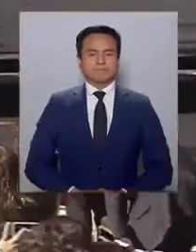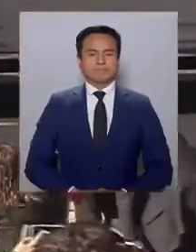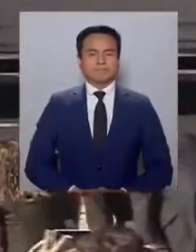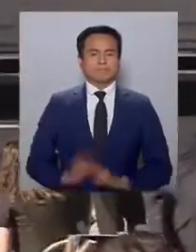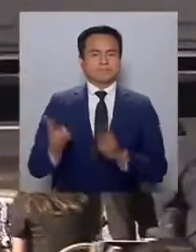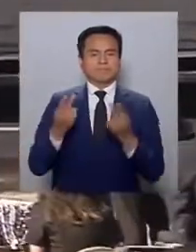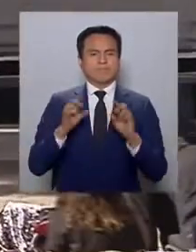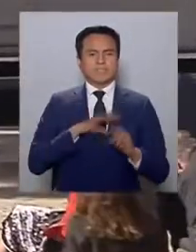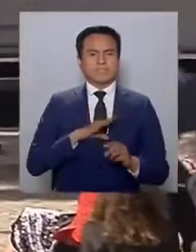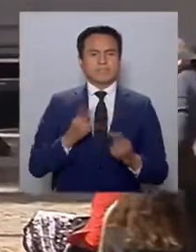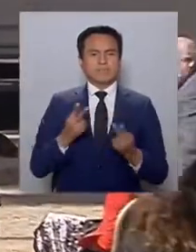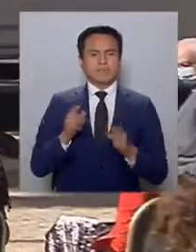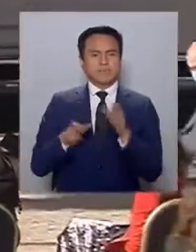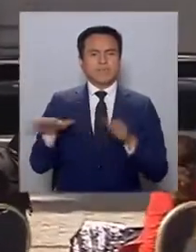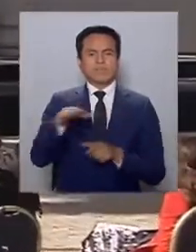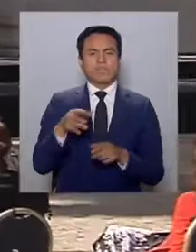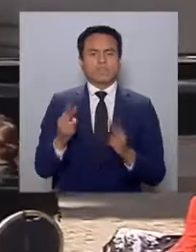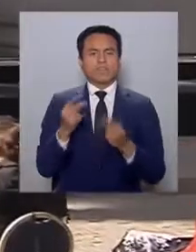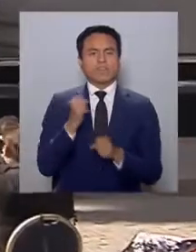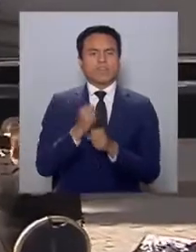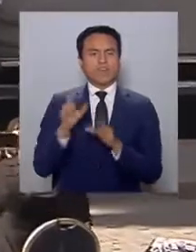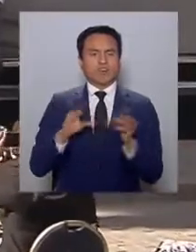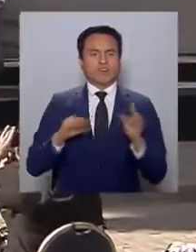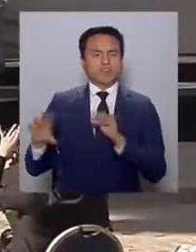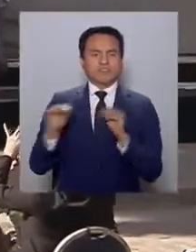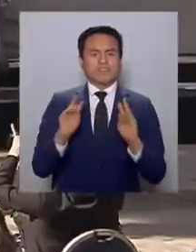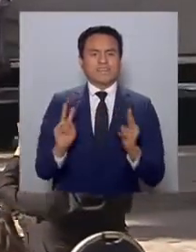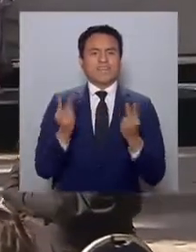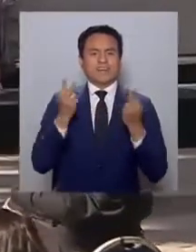Chile, viva el pueblo, vivan los trabajadores.